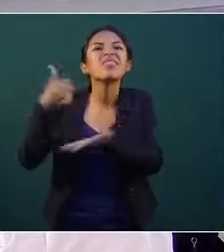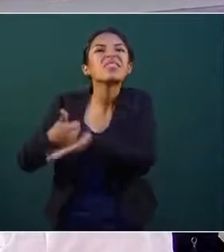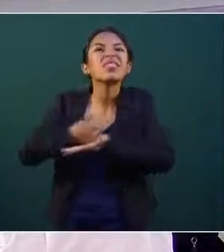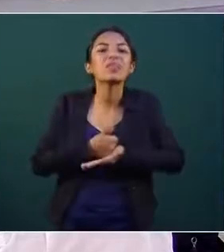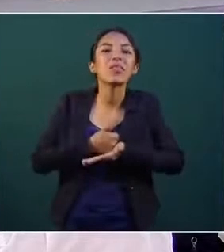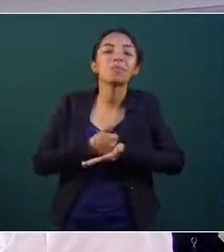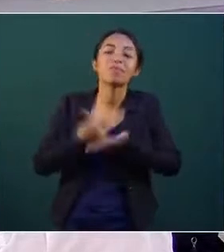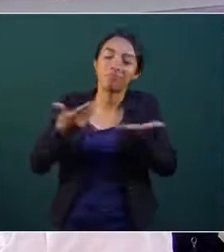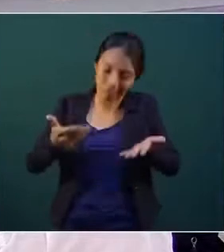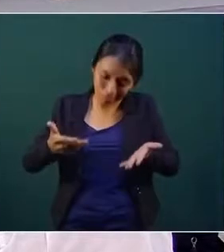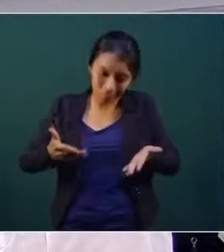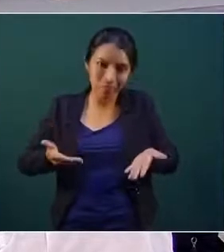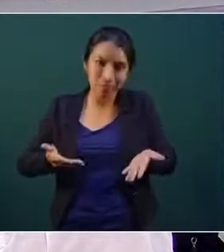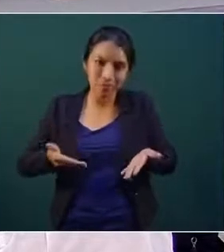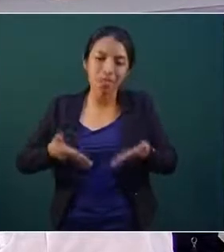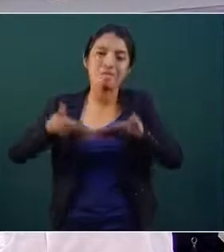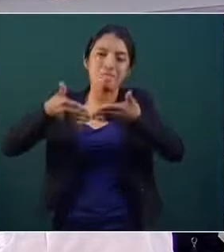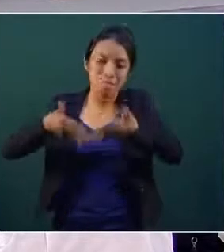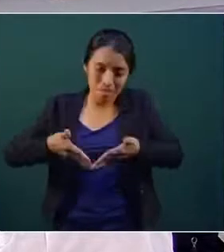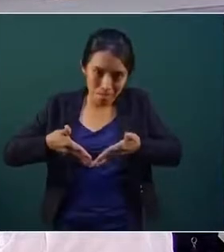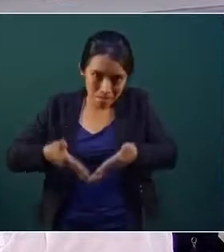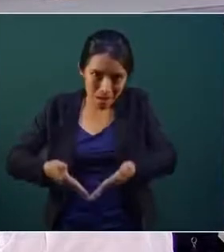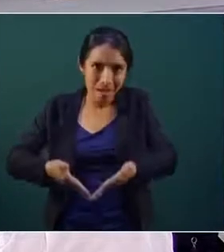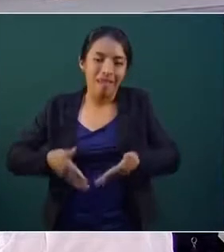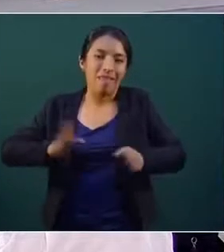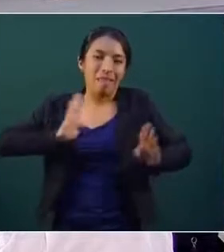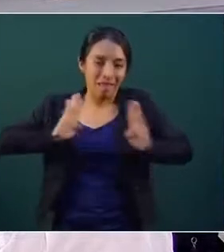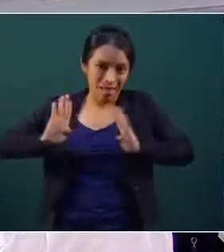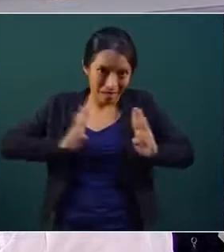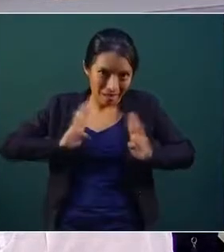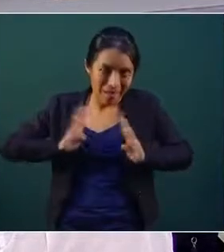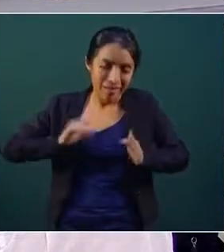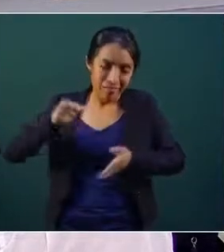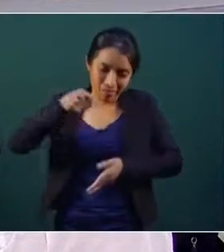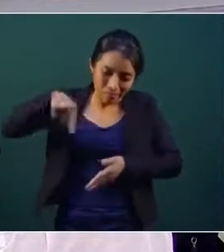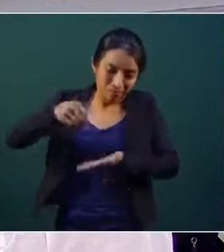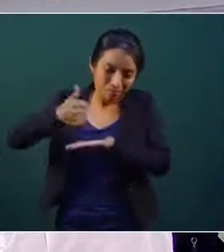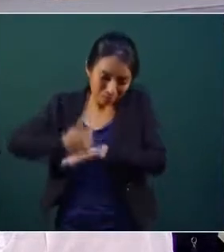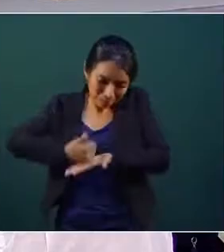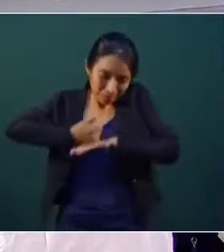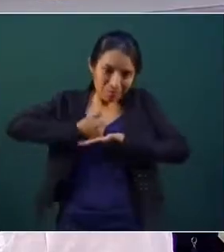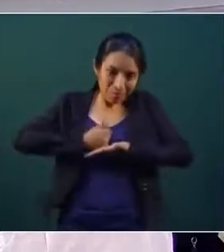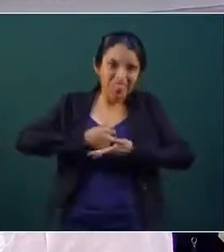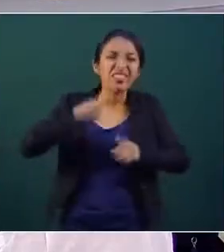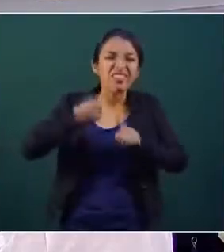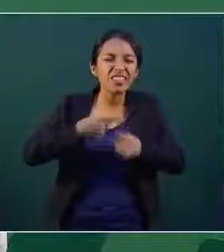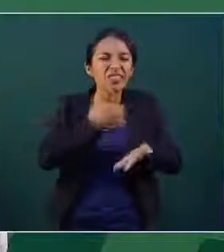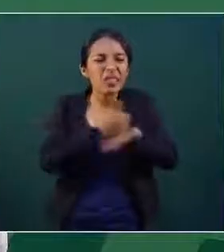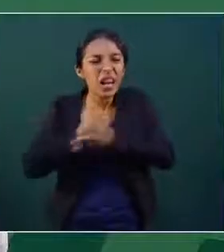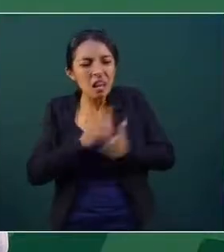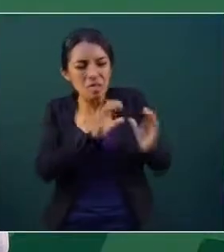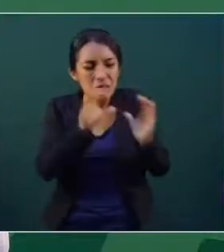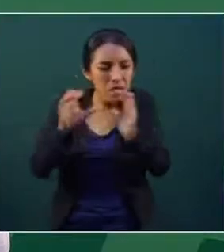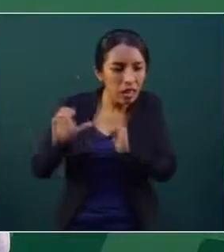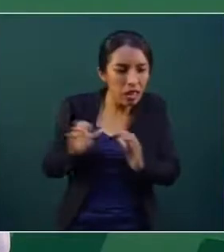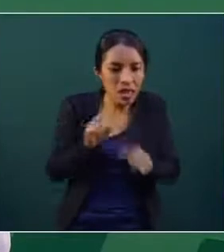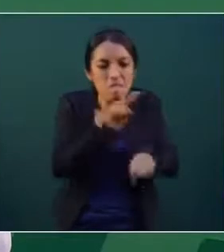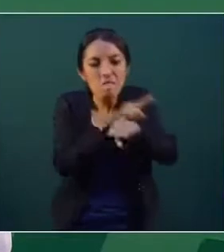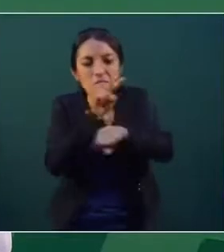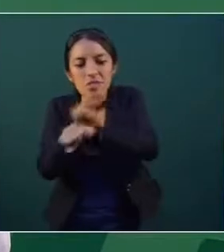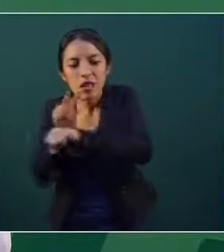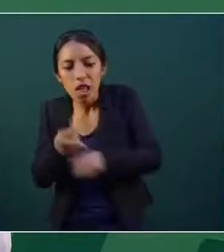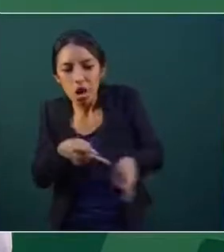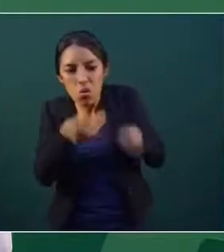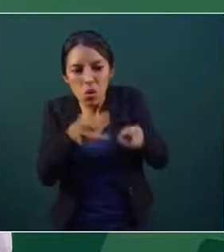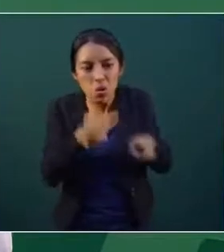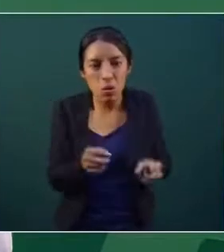¿Quiénes nos ayudan a cuidar que no haya tomas clandestinas en